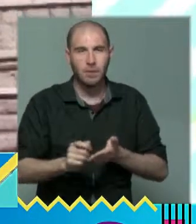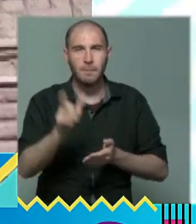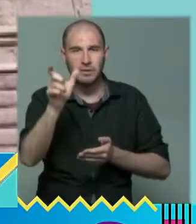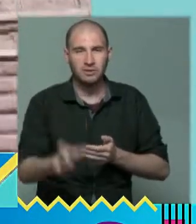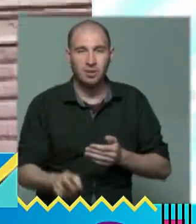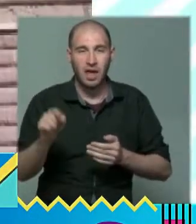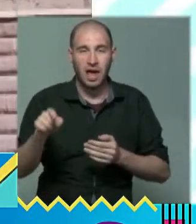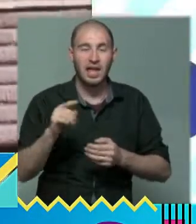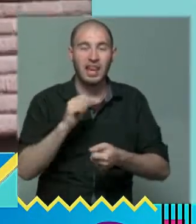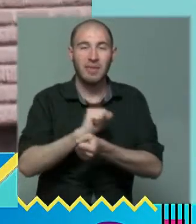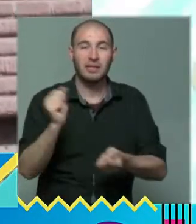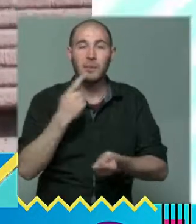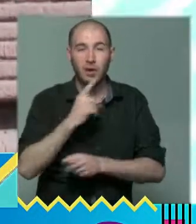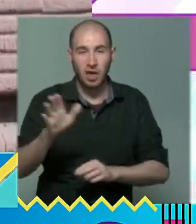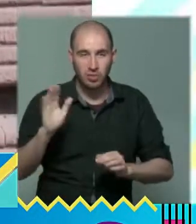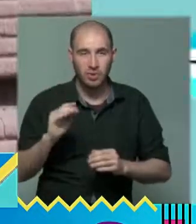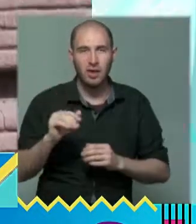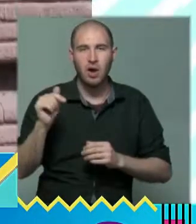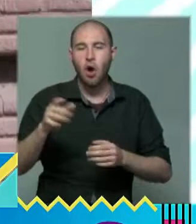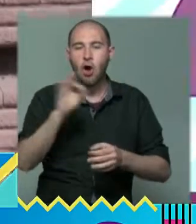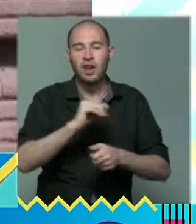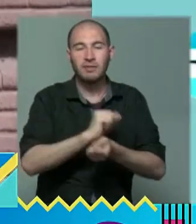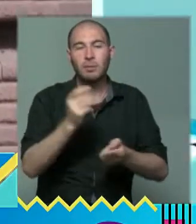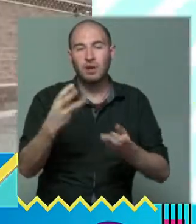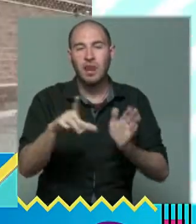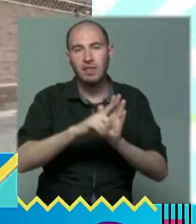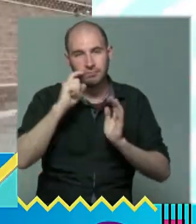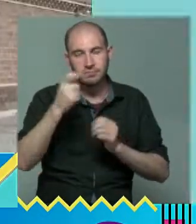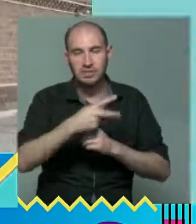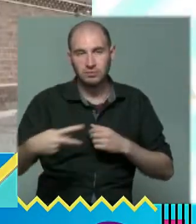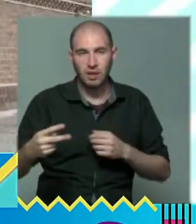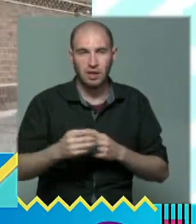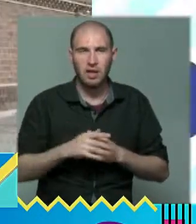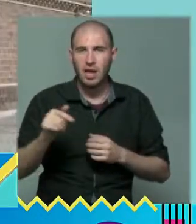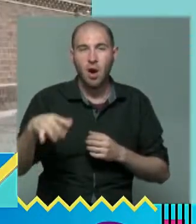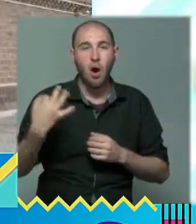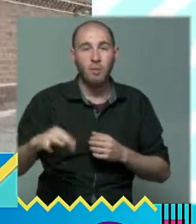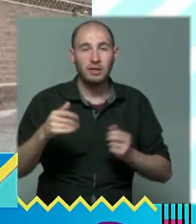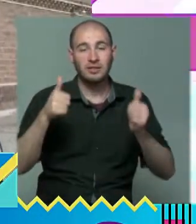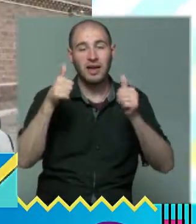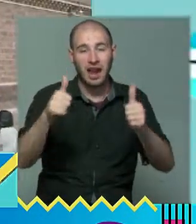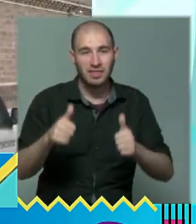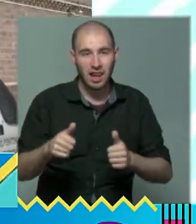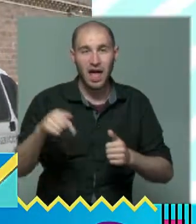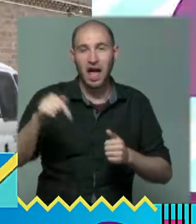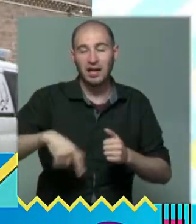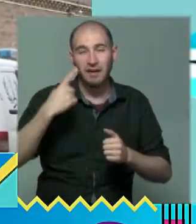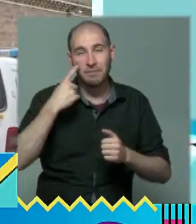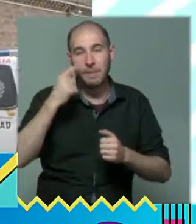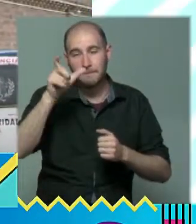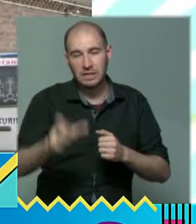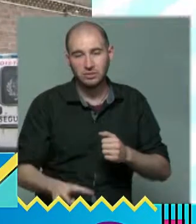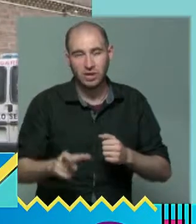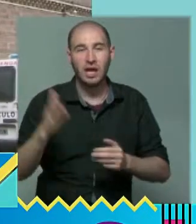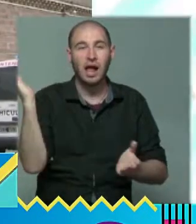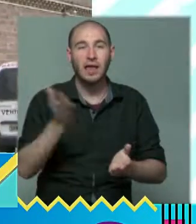persona que está en libertad condicional o que salió en libertad por delito sexual, están obligados a poner un cartel, aquí vive una persona que